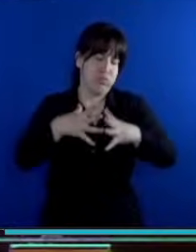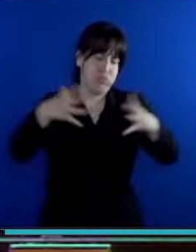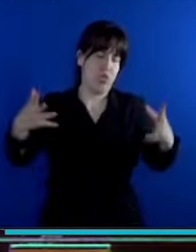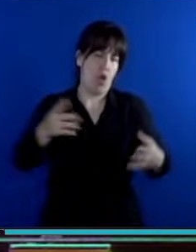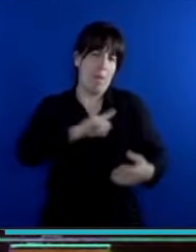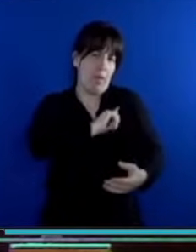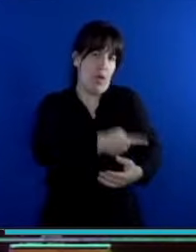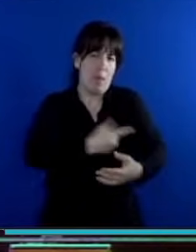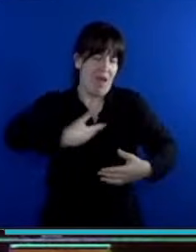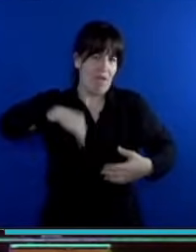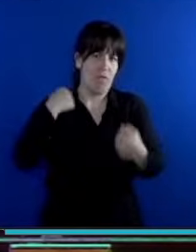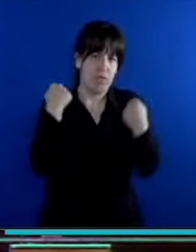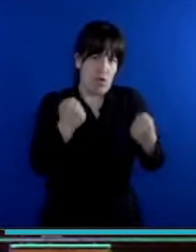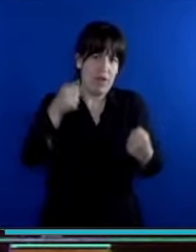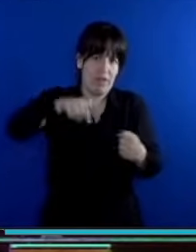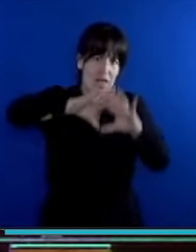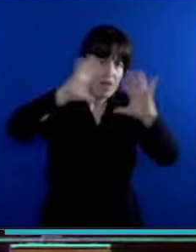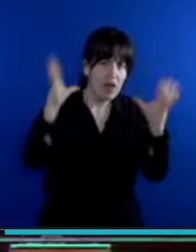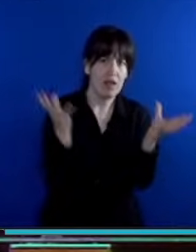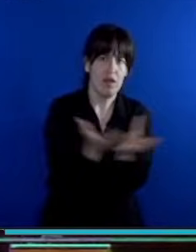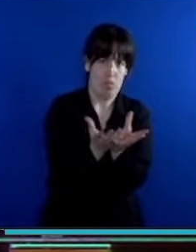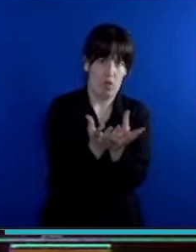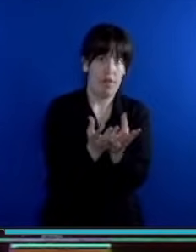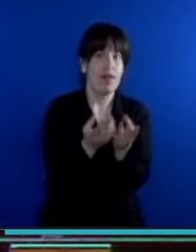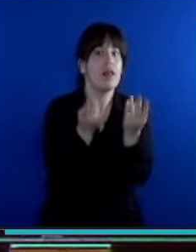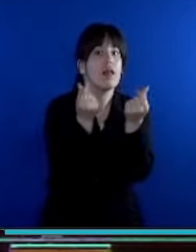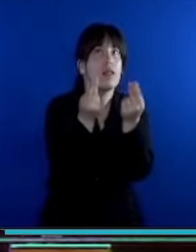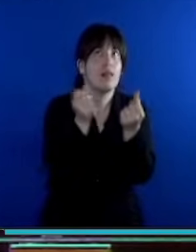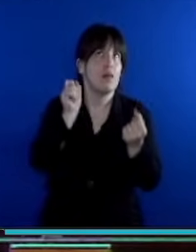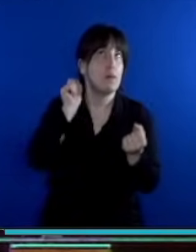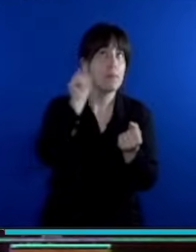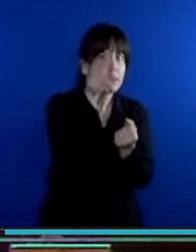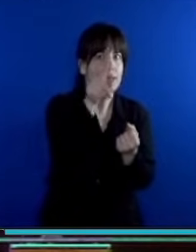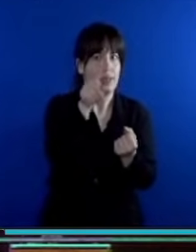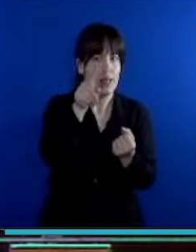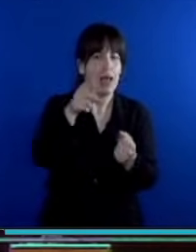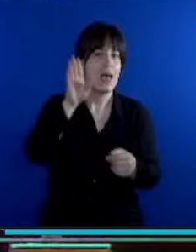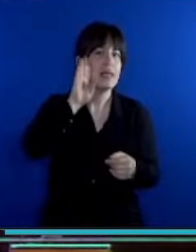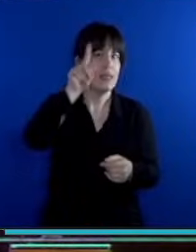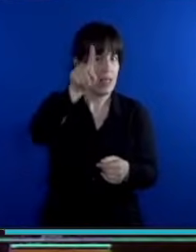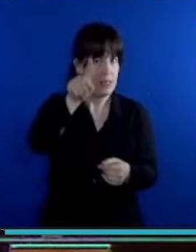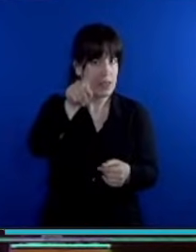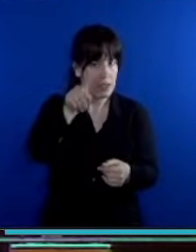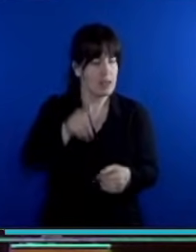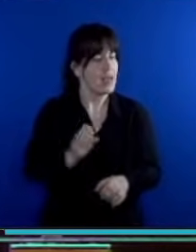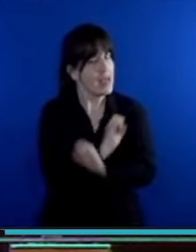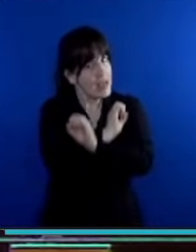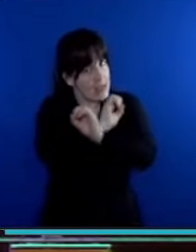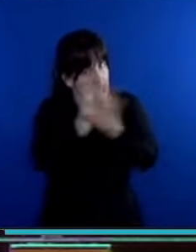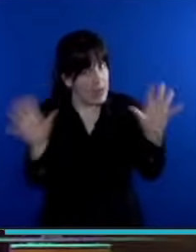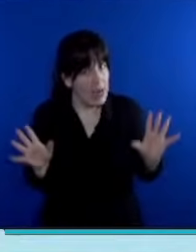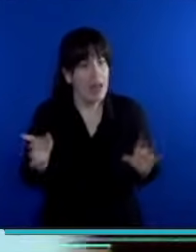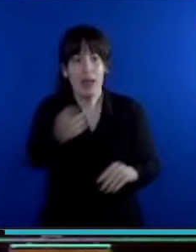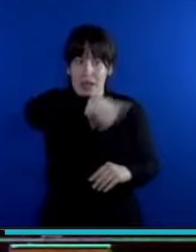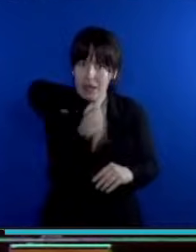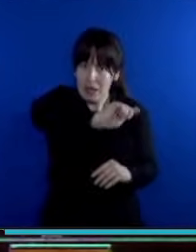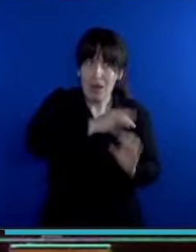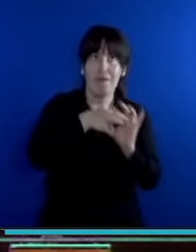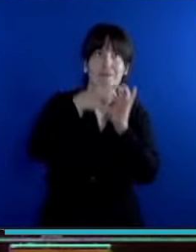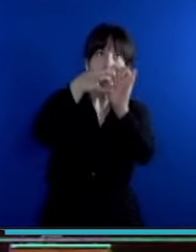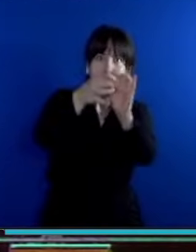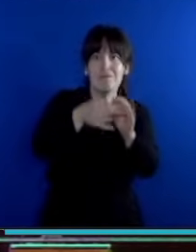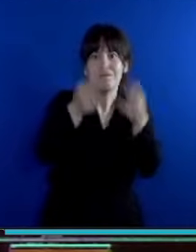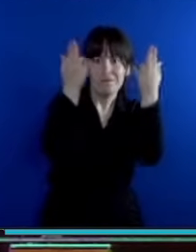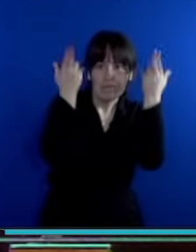mundo, a el tesoro de los Estados Unidos. No hay ninguna duda que quienes están allí enfrente, junto